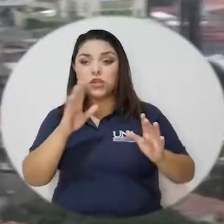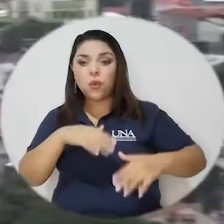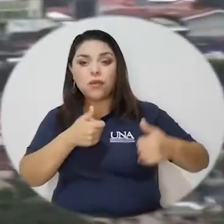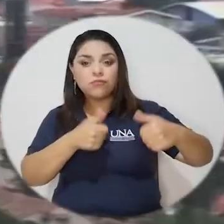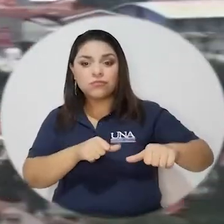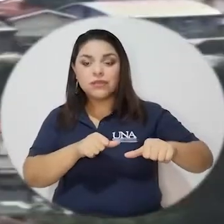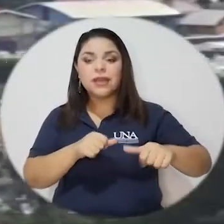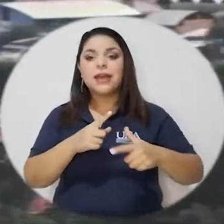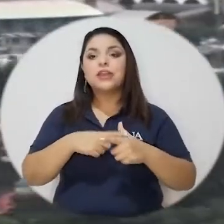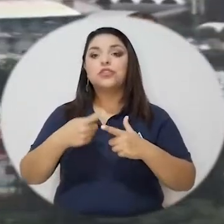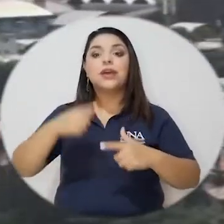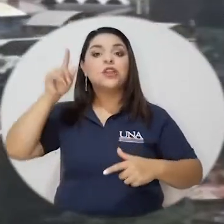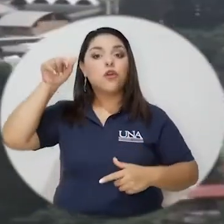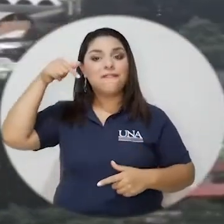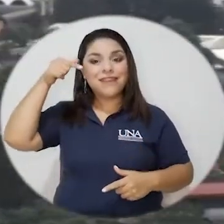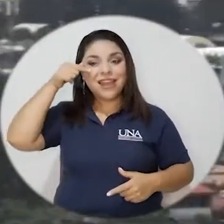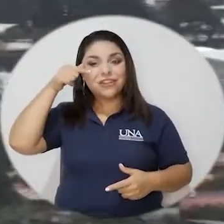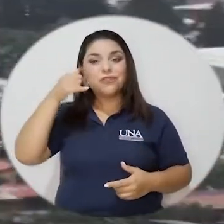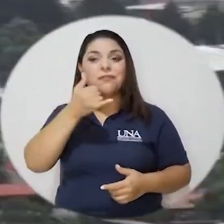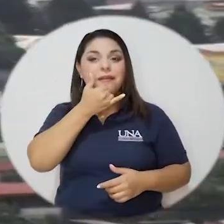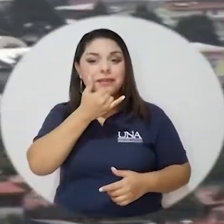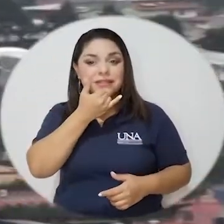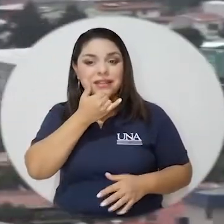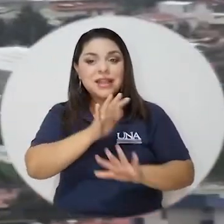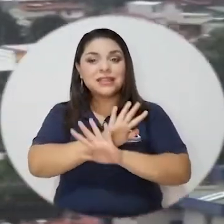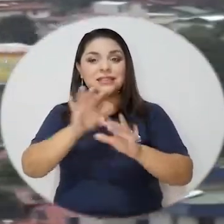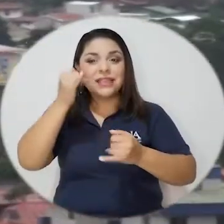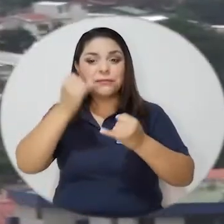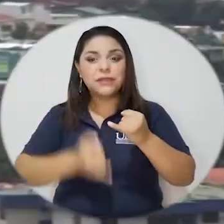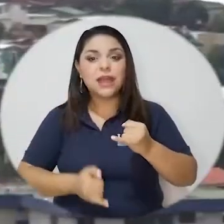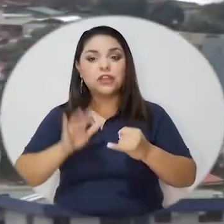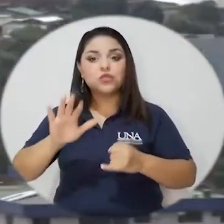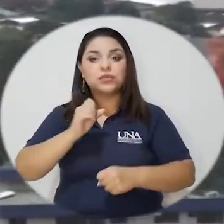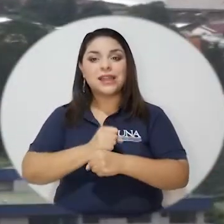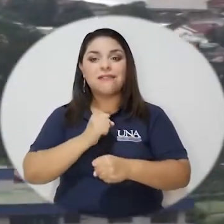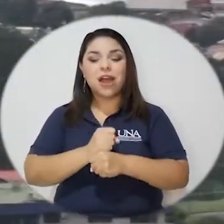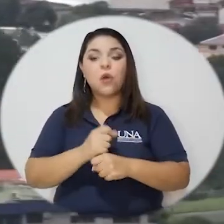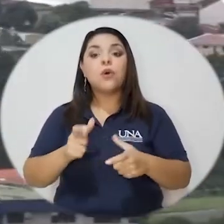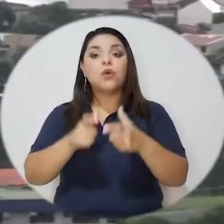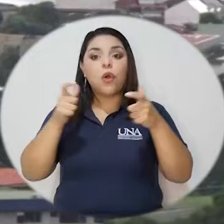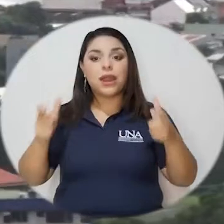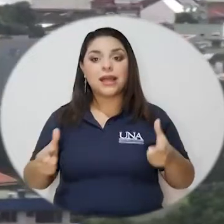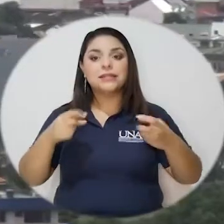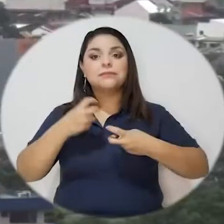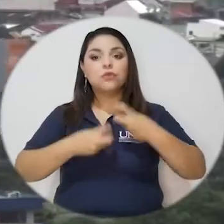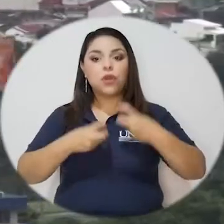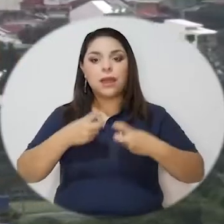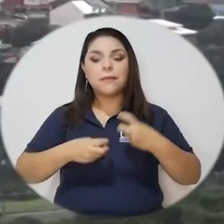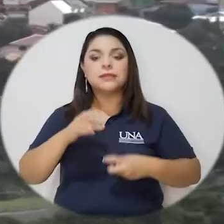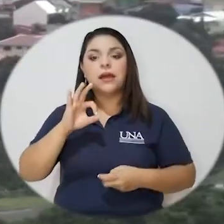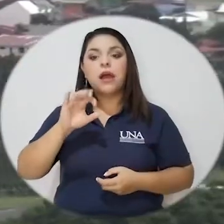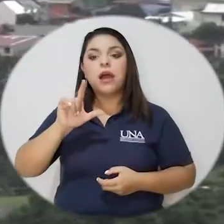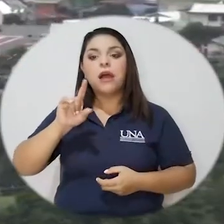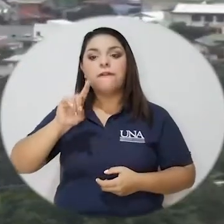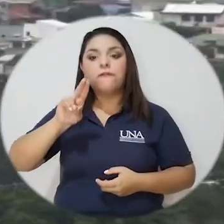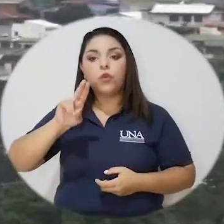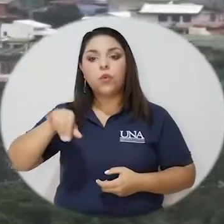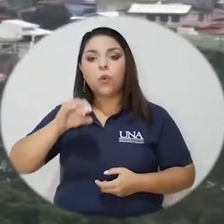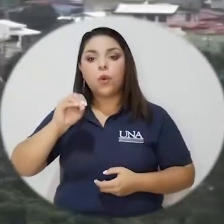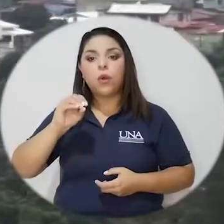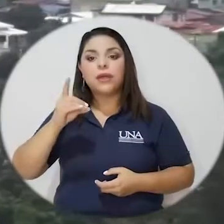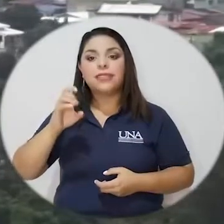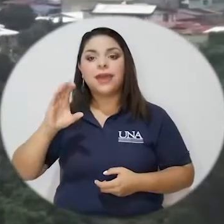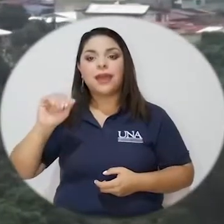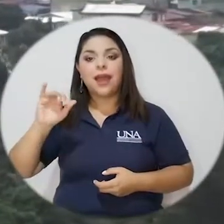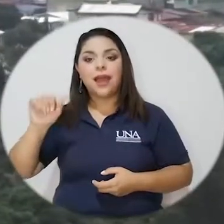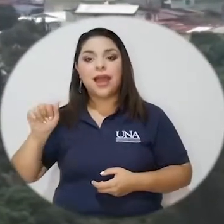concretiza, va el gobierno a terminar su gestión con grandes problemas de flujo de caja y le va a dar